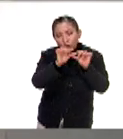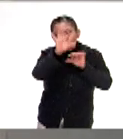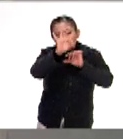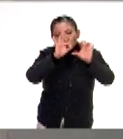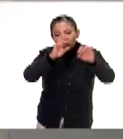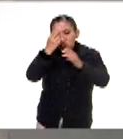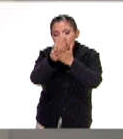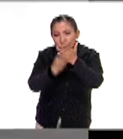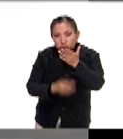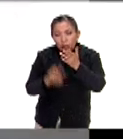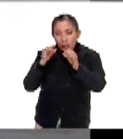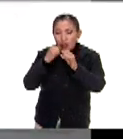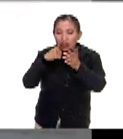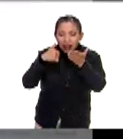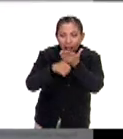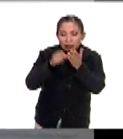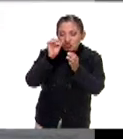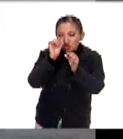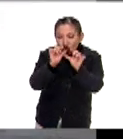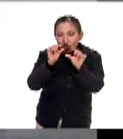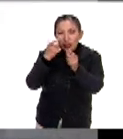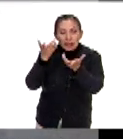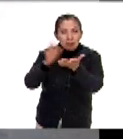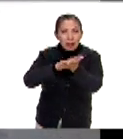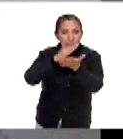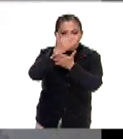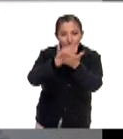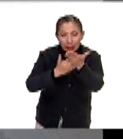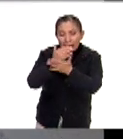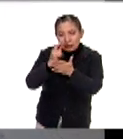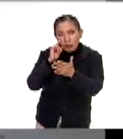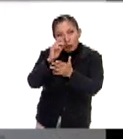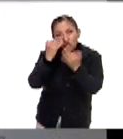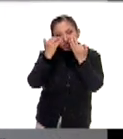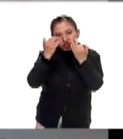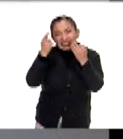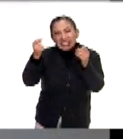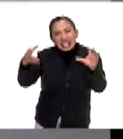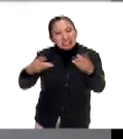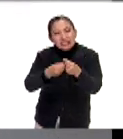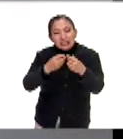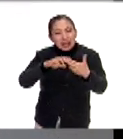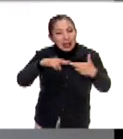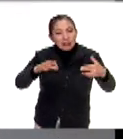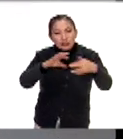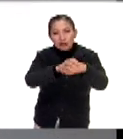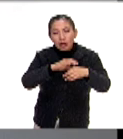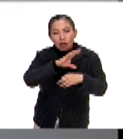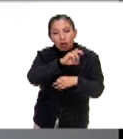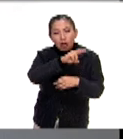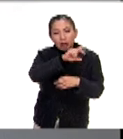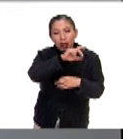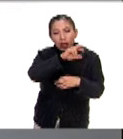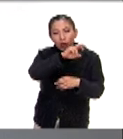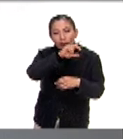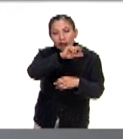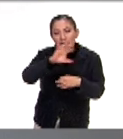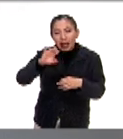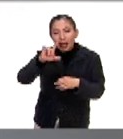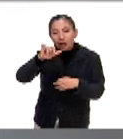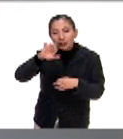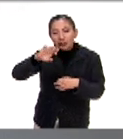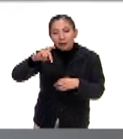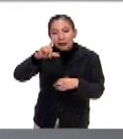selección de dibujos, de recaditos y de documentos, pues sí dejan testimonio de esa gran relación que fue entre Covarrubias y Carlos